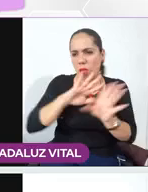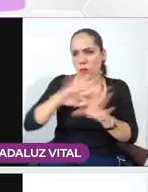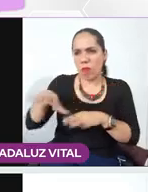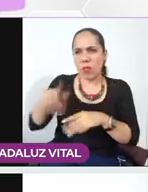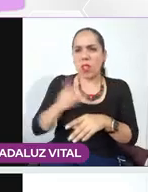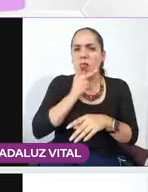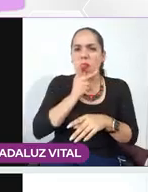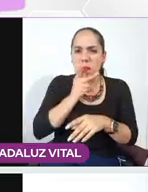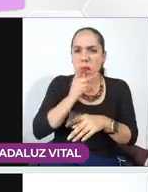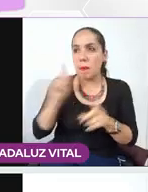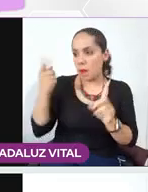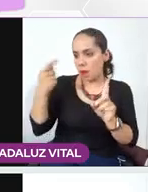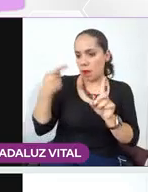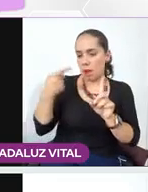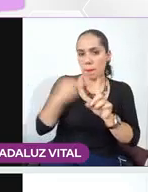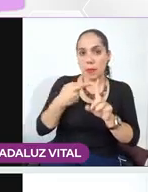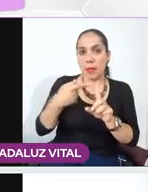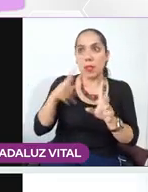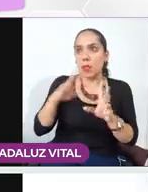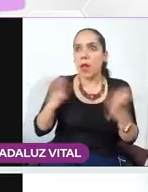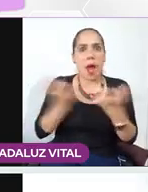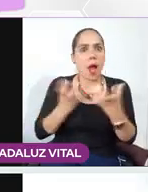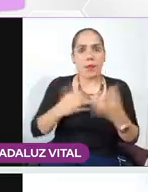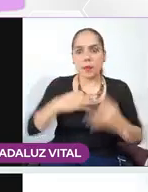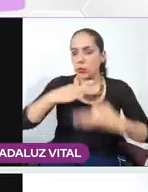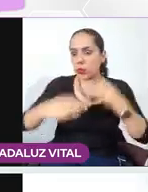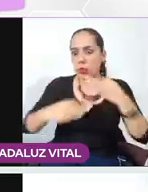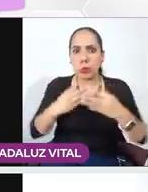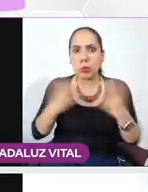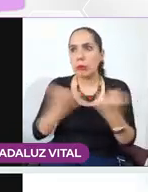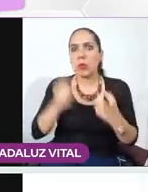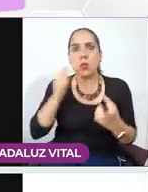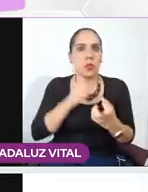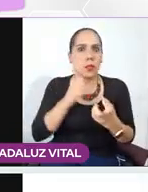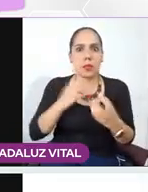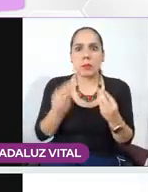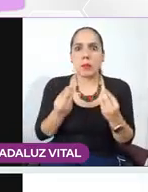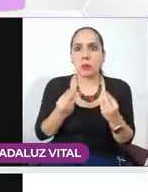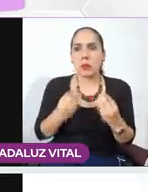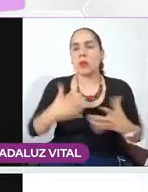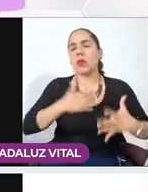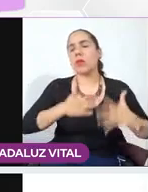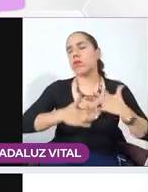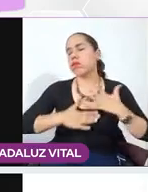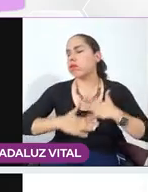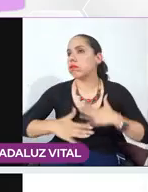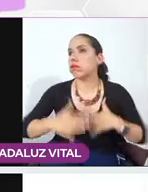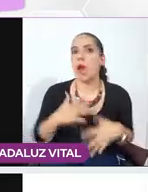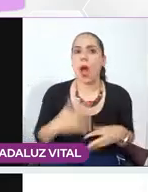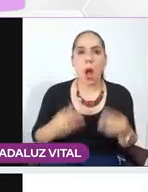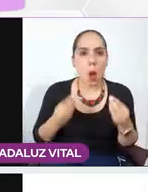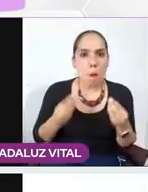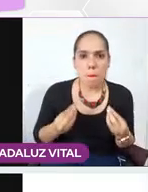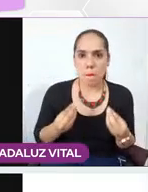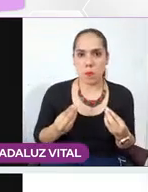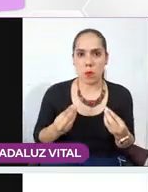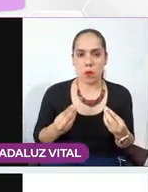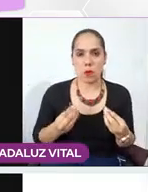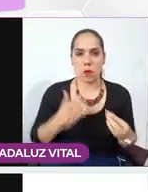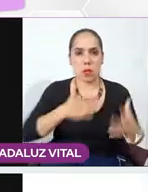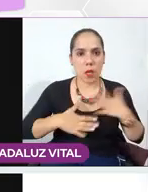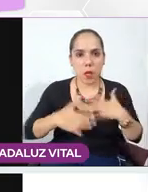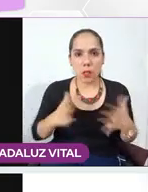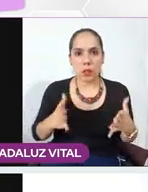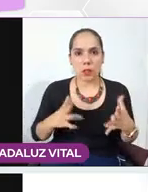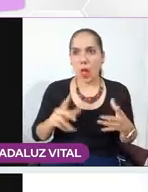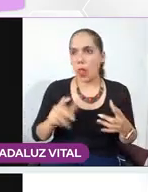la madre, y entonces hacen todo, ¿no? Y es un desgaste, llegan a terapia y te dicen, es que ya no puedo, ¿no? Pues es que deja de hacer las funciones